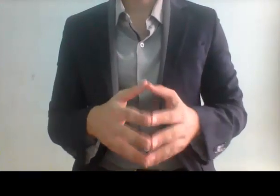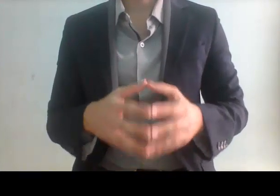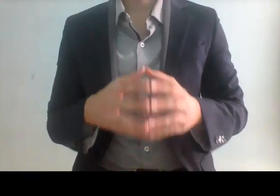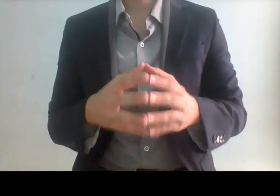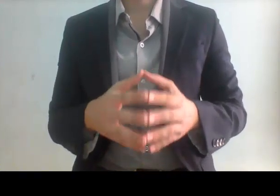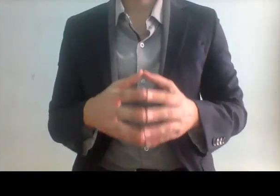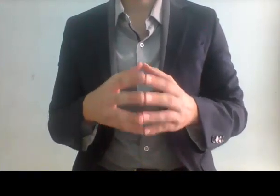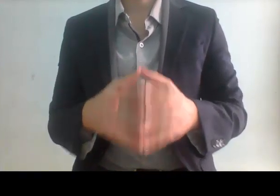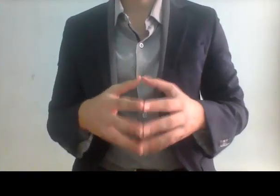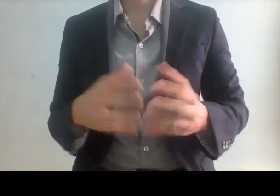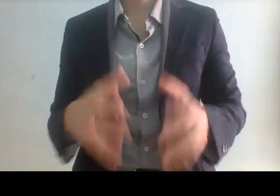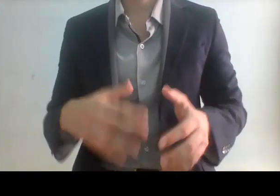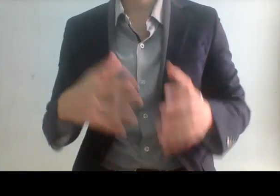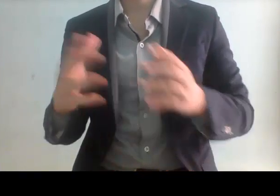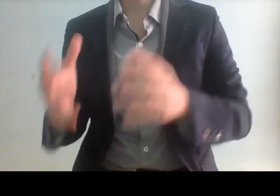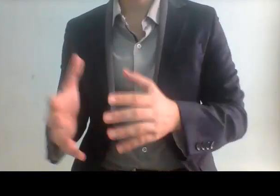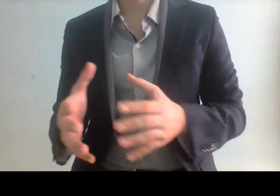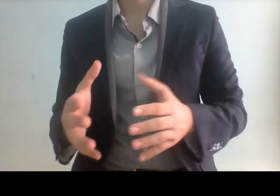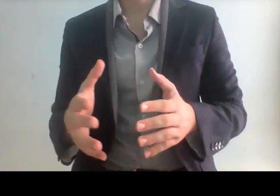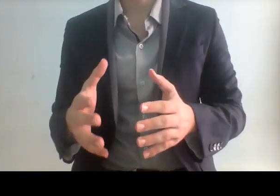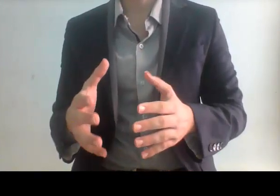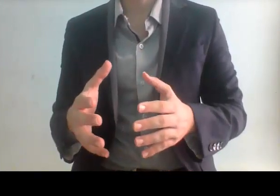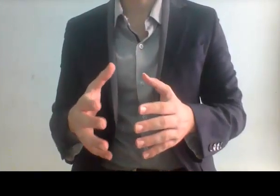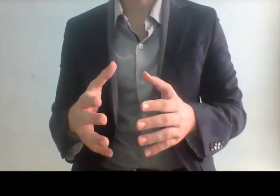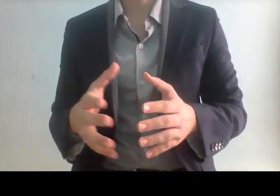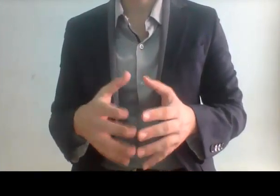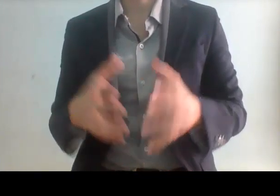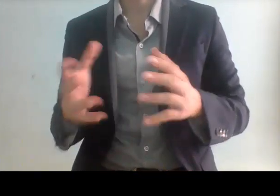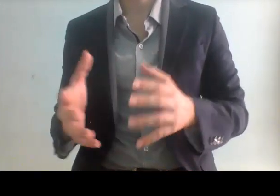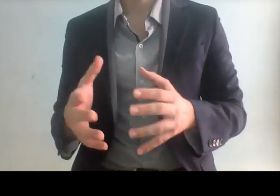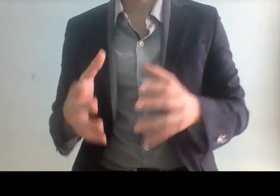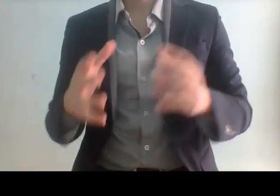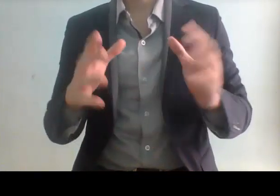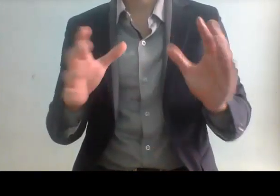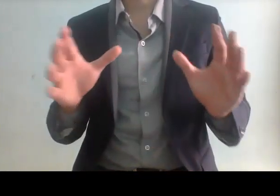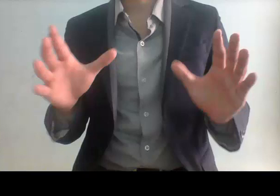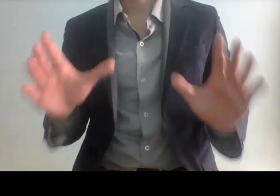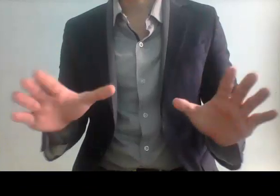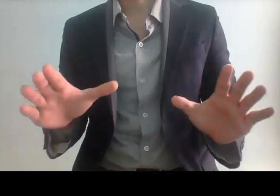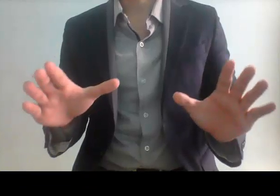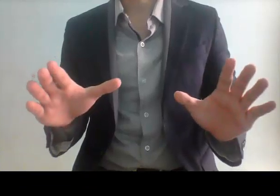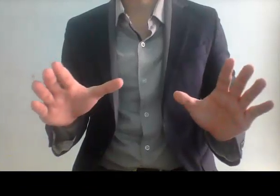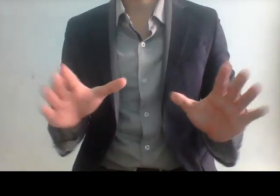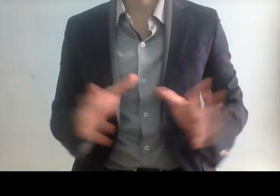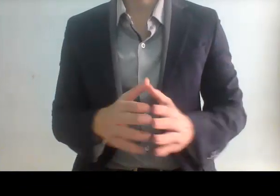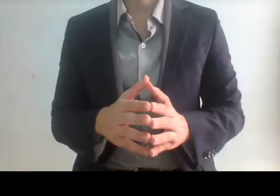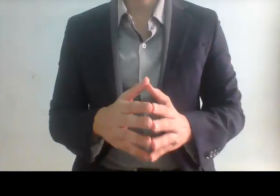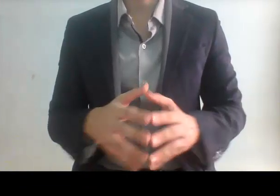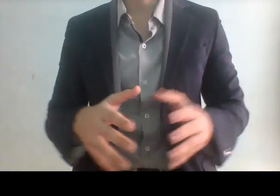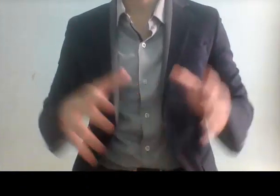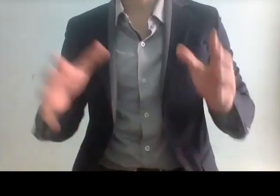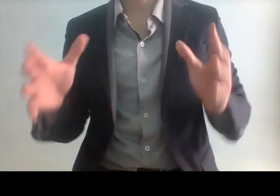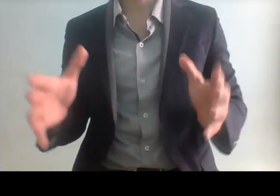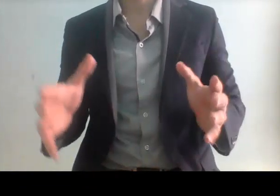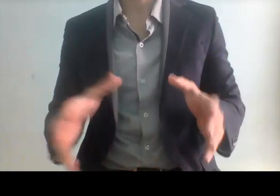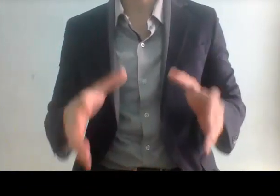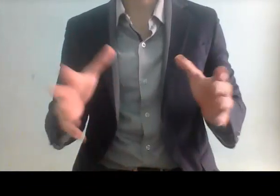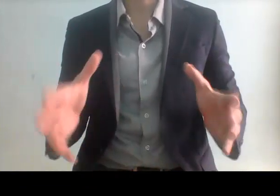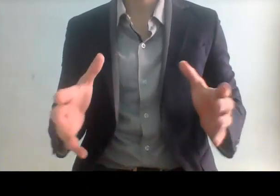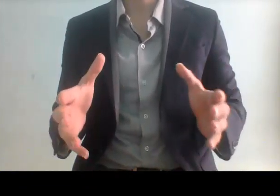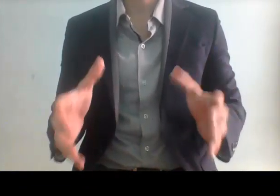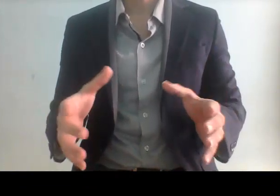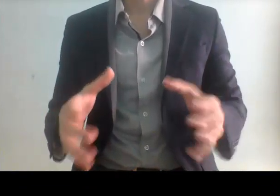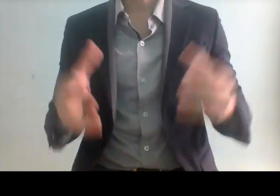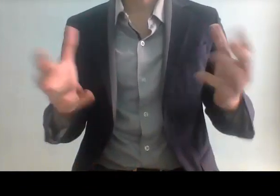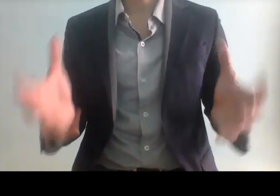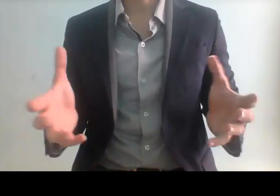vamos a ver un crecimiento de forma proporcional. Esto también se va a deber en automático al TEMEC, pero hay que considerar también otros puntos muy importantes. Para que el TEMEC